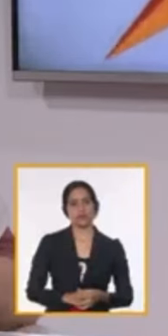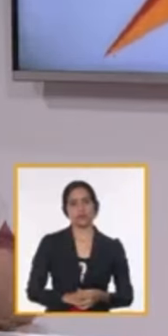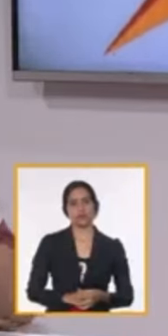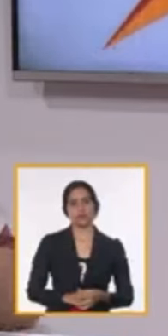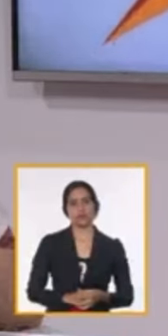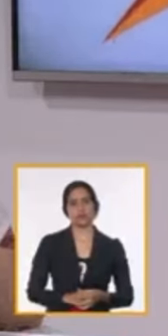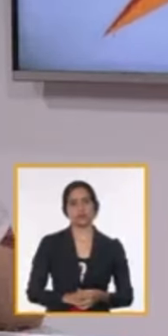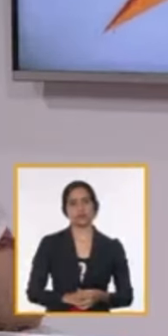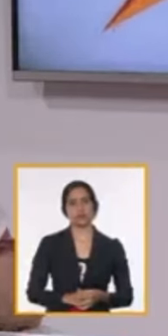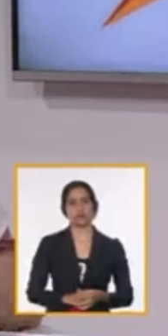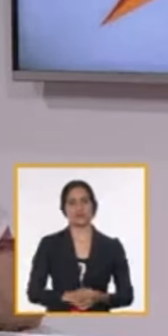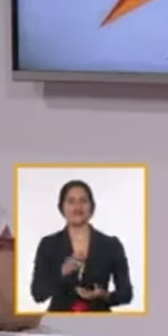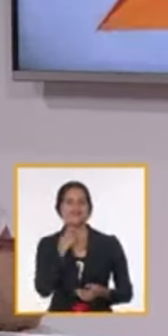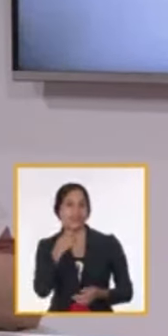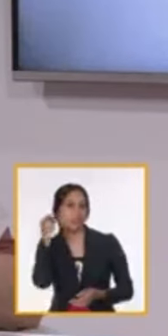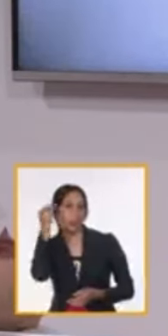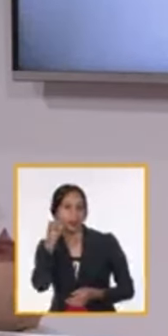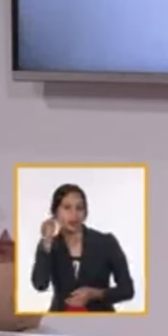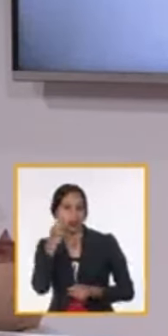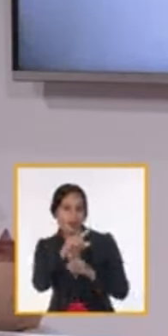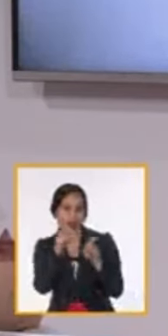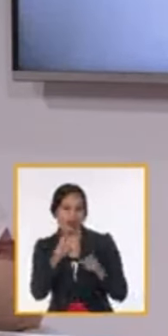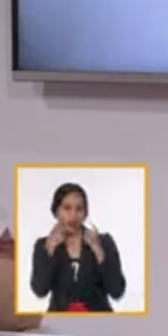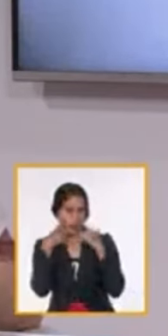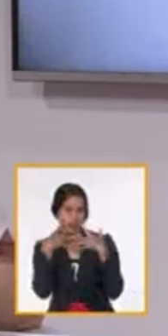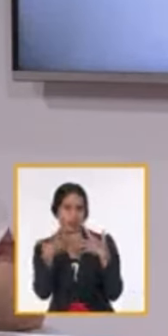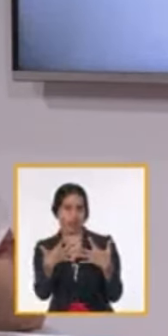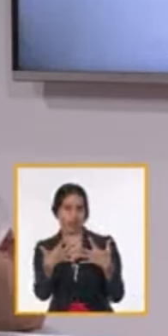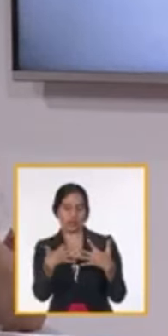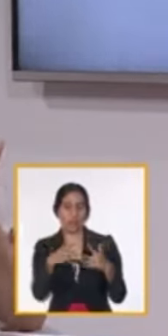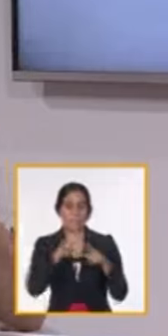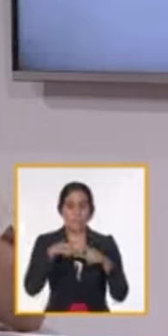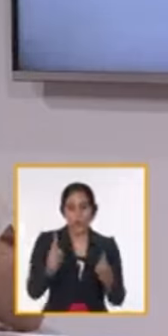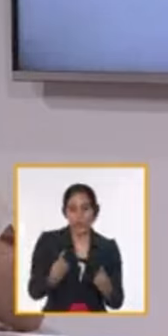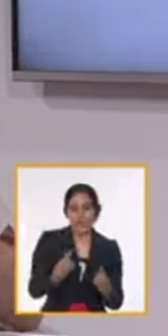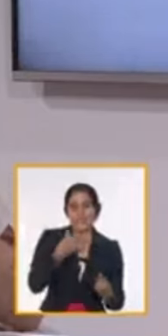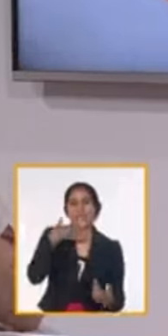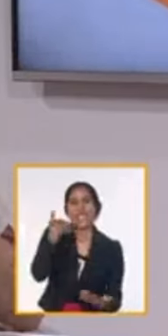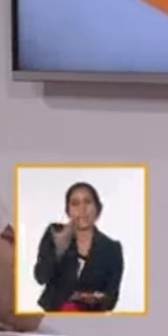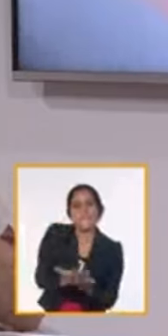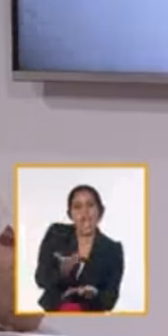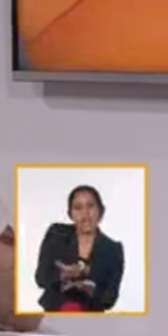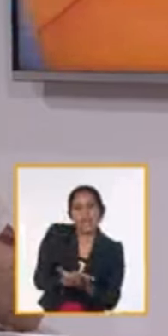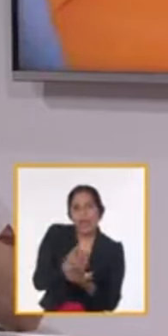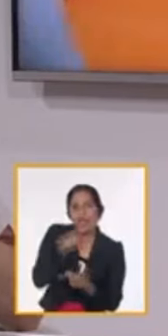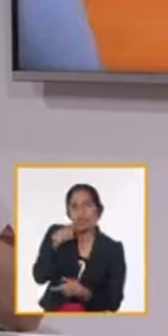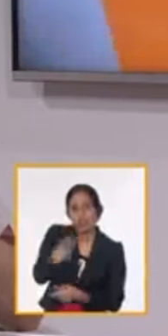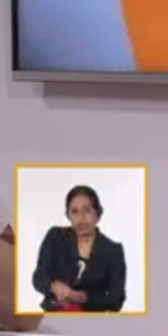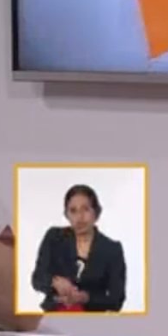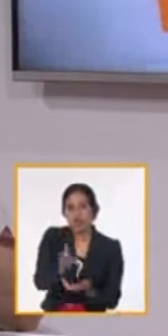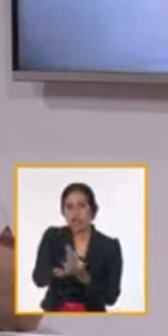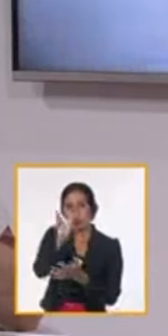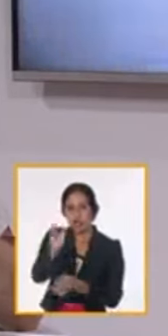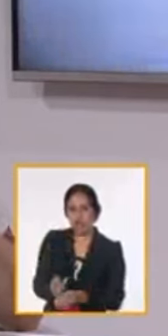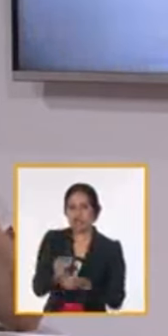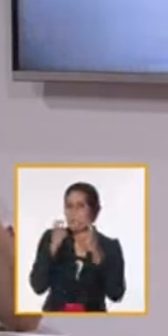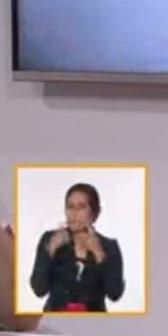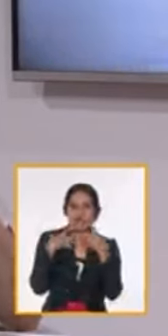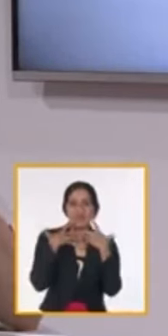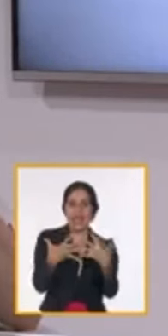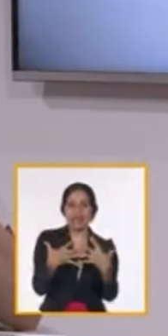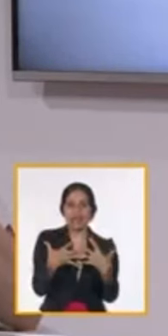Creo que es una pregunta muy importante porque las demandas de los estudiantes son muy sencillas. Es simplemente revelar lo que están